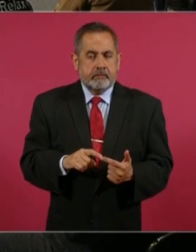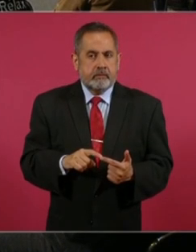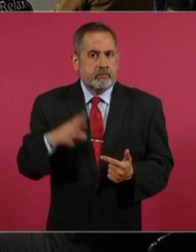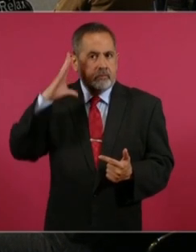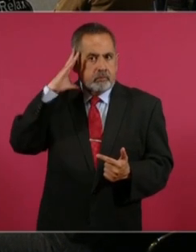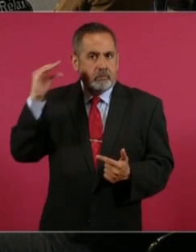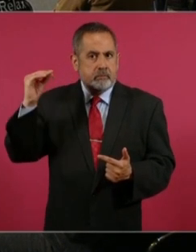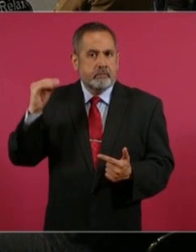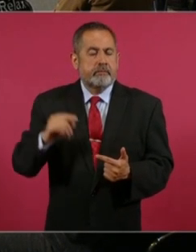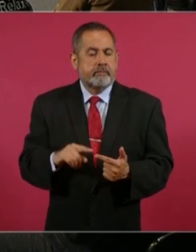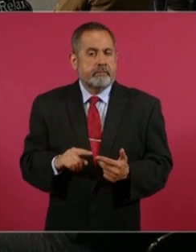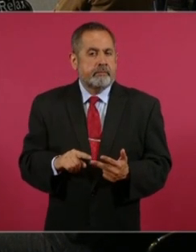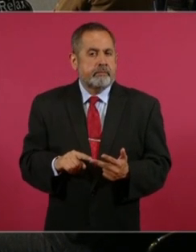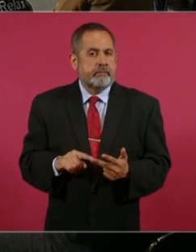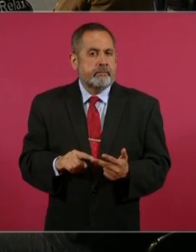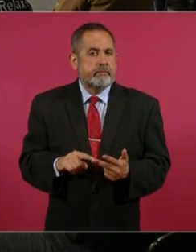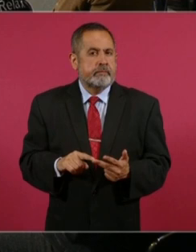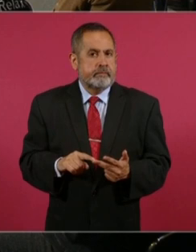Colima,